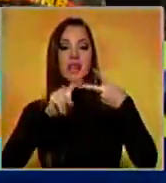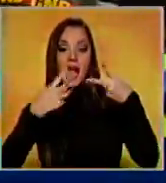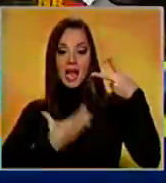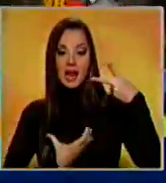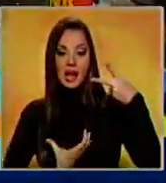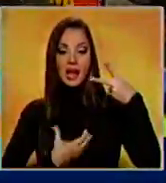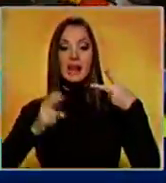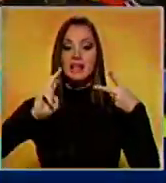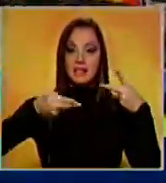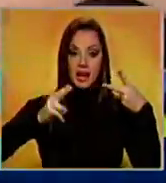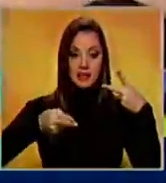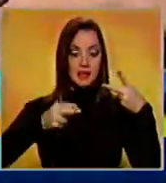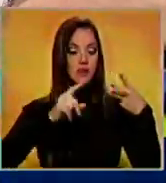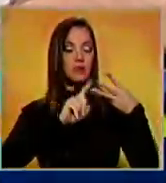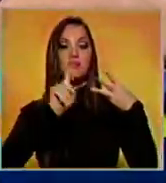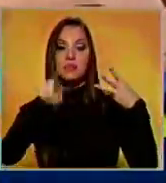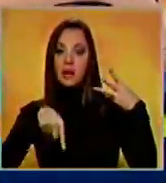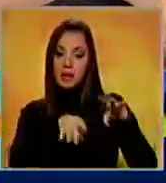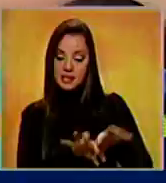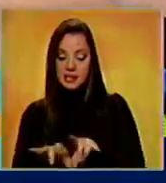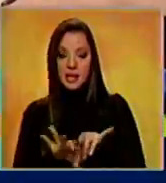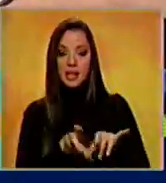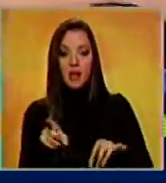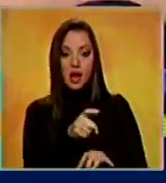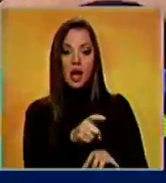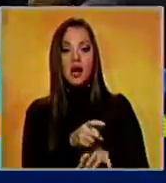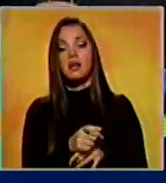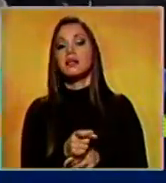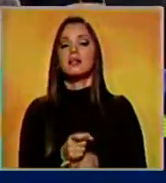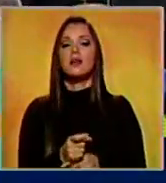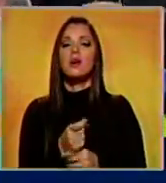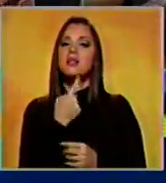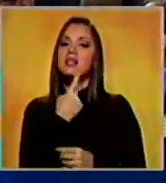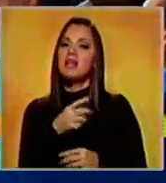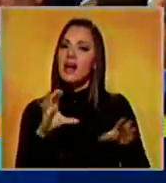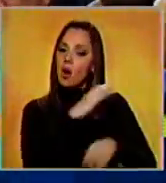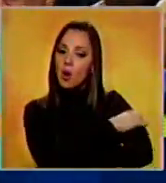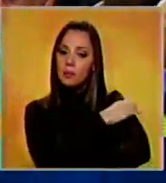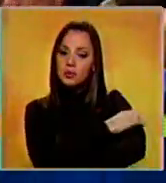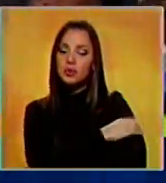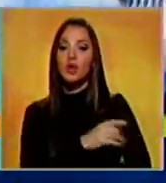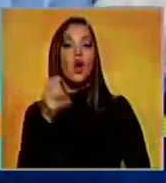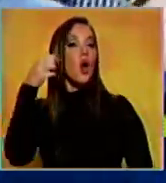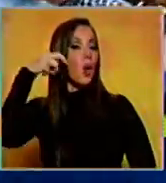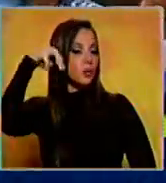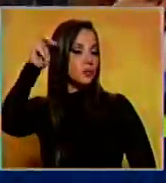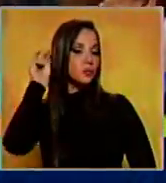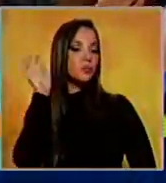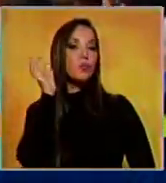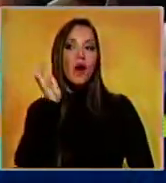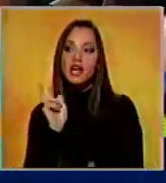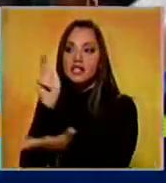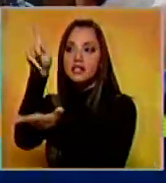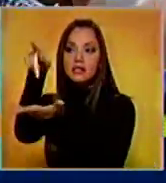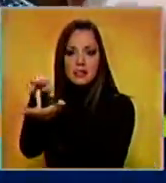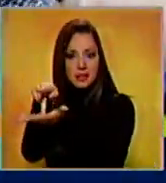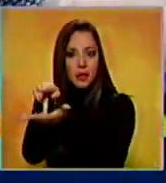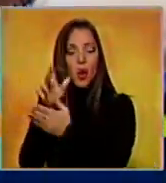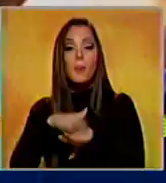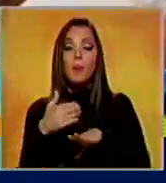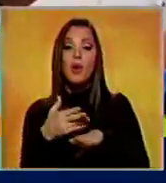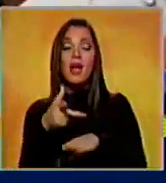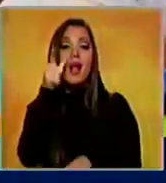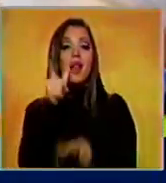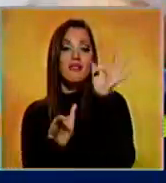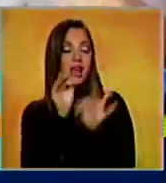municipio de Latillo, David Smolansky, y el secretario ejecutivo de la Mesa de la Unidad Democrática, María Corina Machado, acudió a la citación ante la Fiscalía